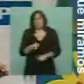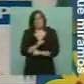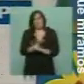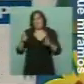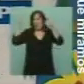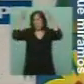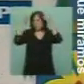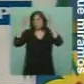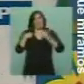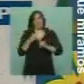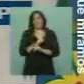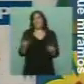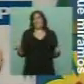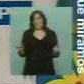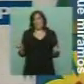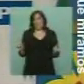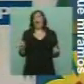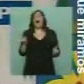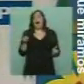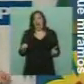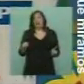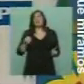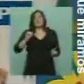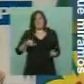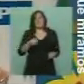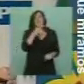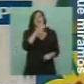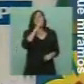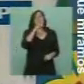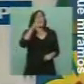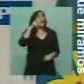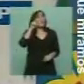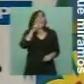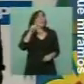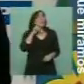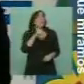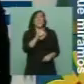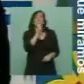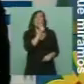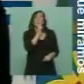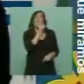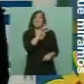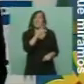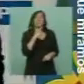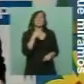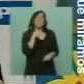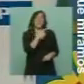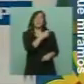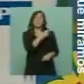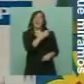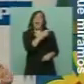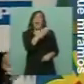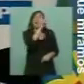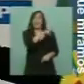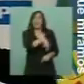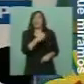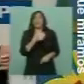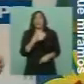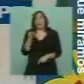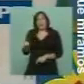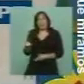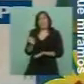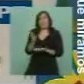sí que me parece que bonelli va a tener razón le digo porque no pienso ponerme ningún casco ni ningún overol